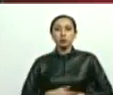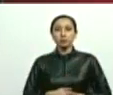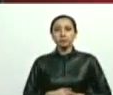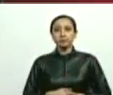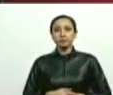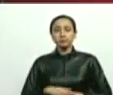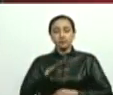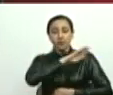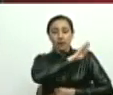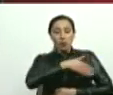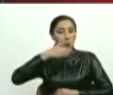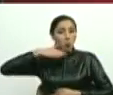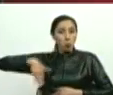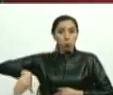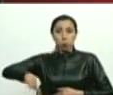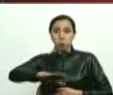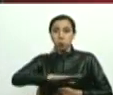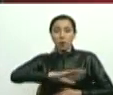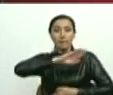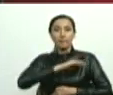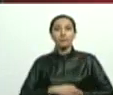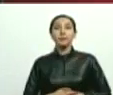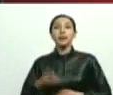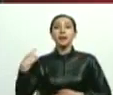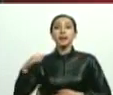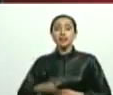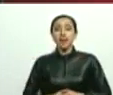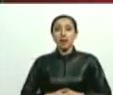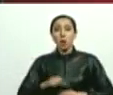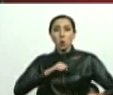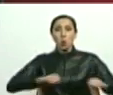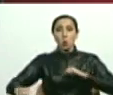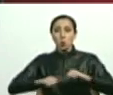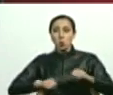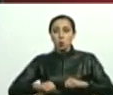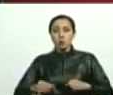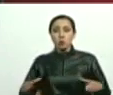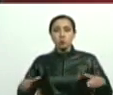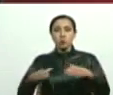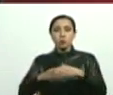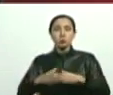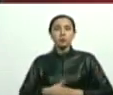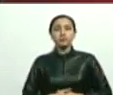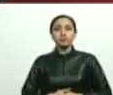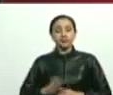fuerza popular empoderada, del movimiento popular existente y